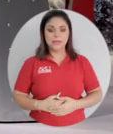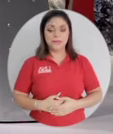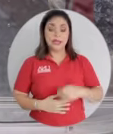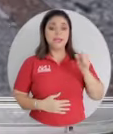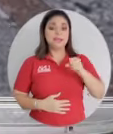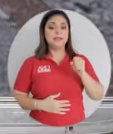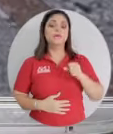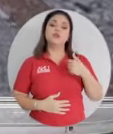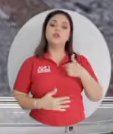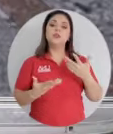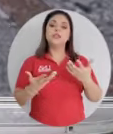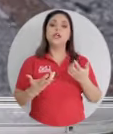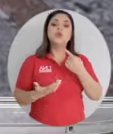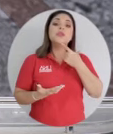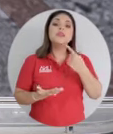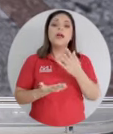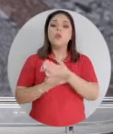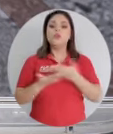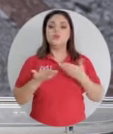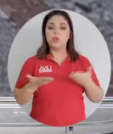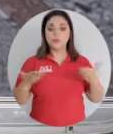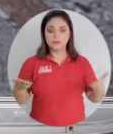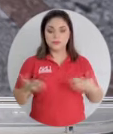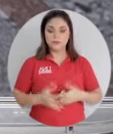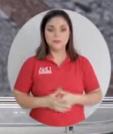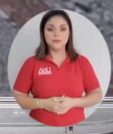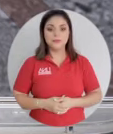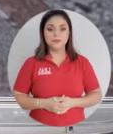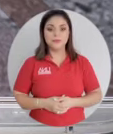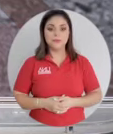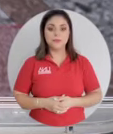decir? Creo que hay varias cosas que tomar en cuenta.